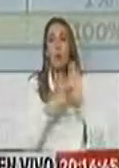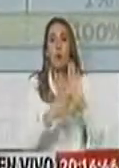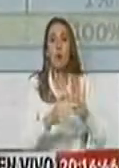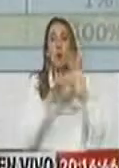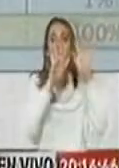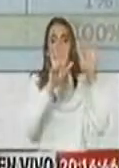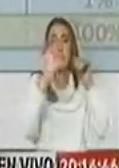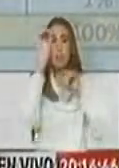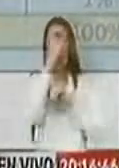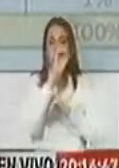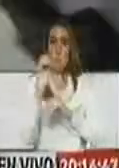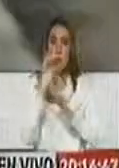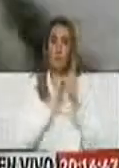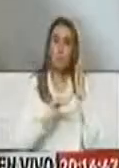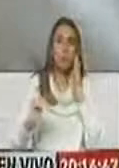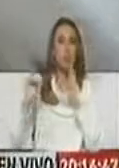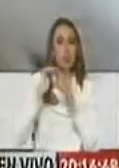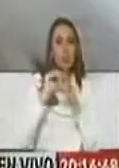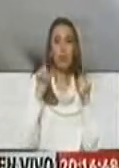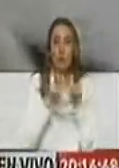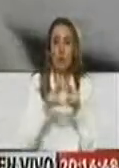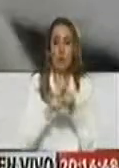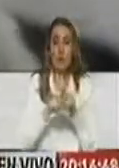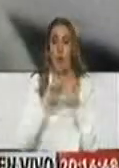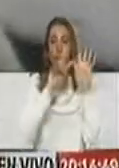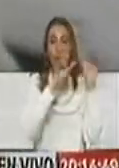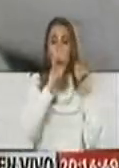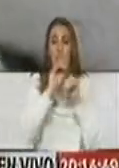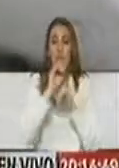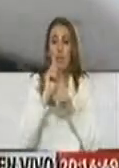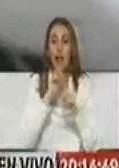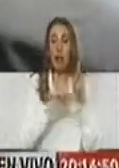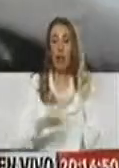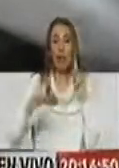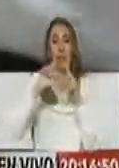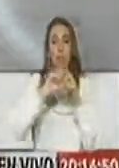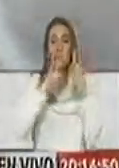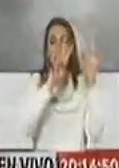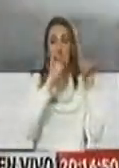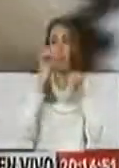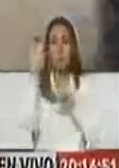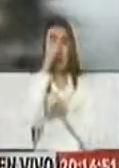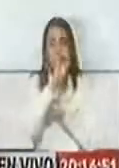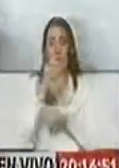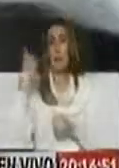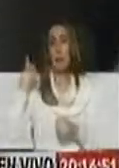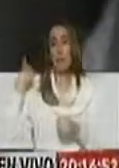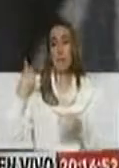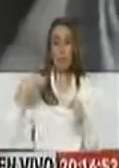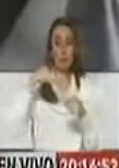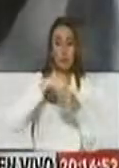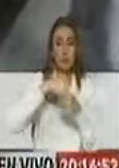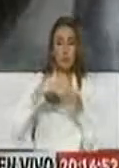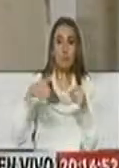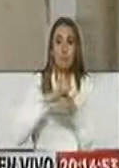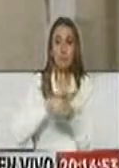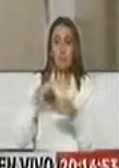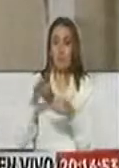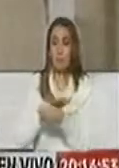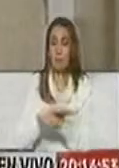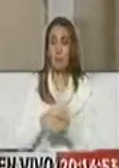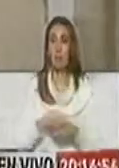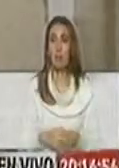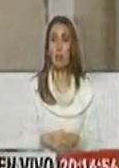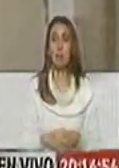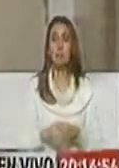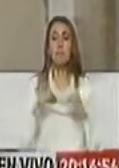10% de incremento en el monto del crédito, es decir, pasan del 80% al 90% de lo que el afiliado tiene acumulado en sus fondos de reserva y